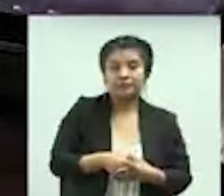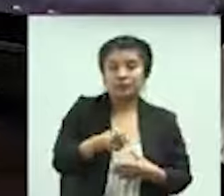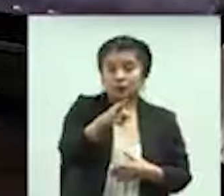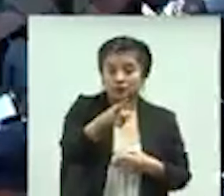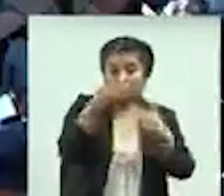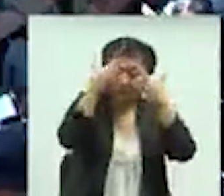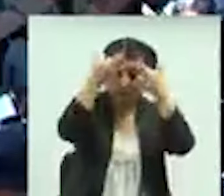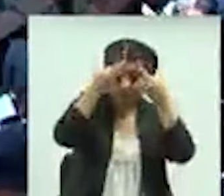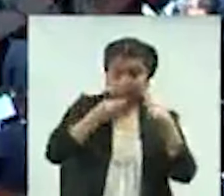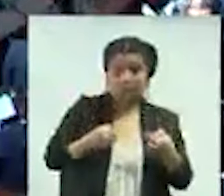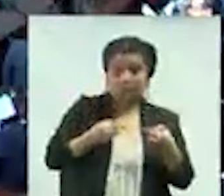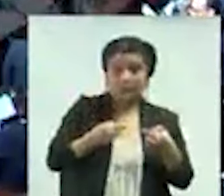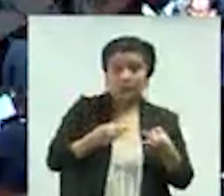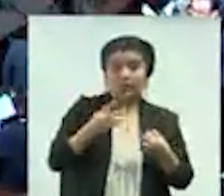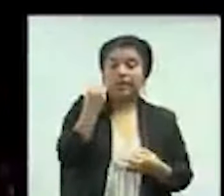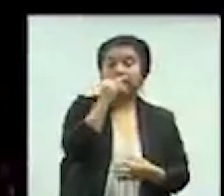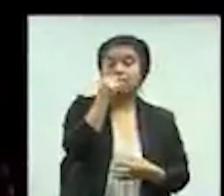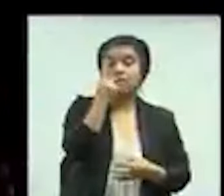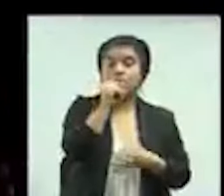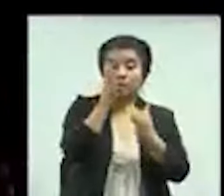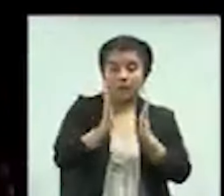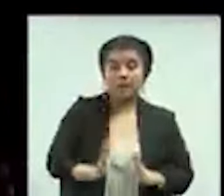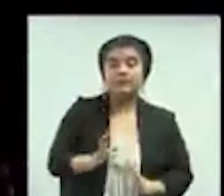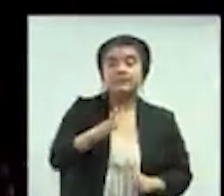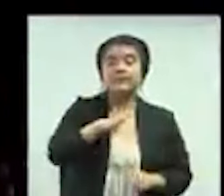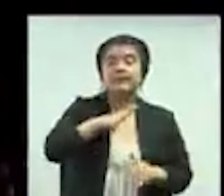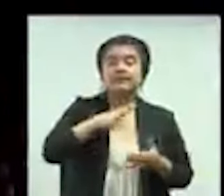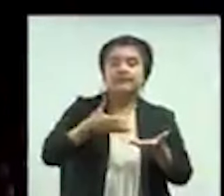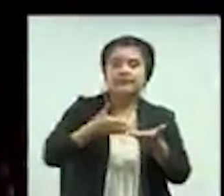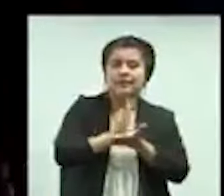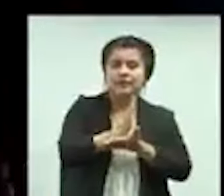¿considera usted que las mujeres gozan de